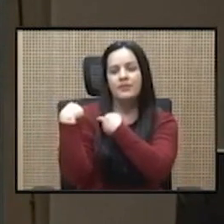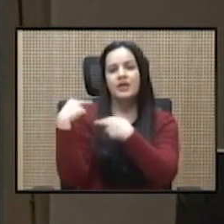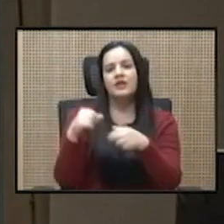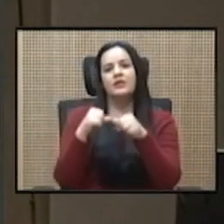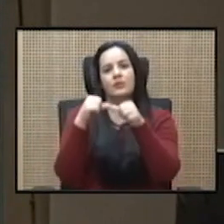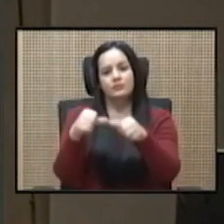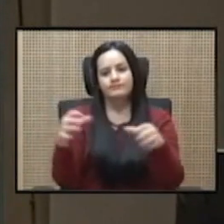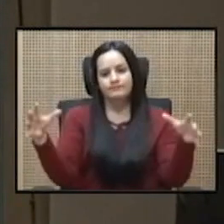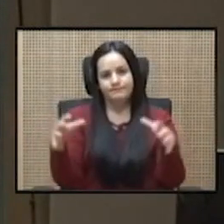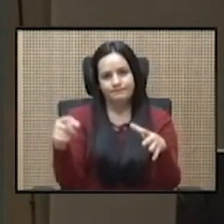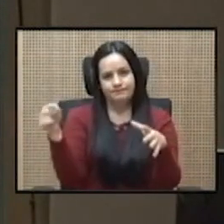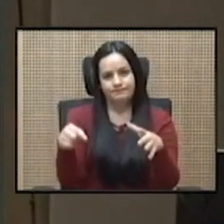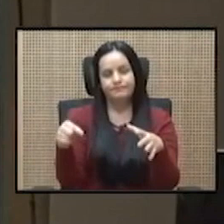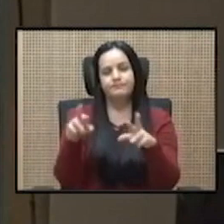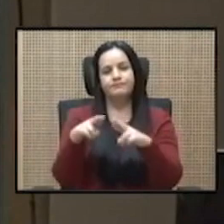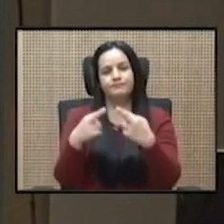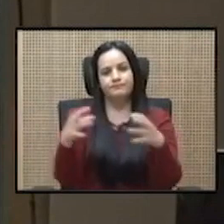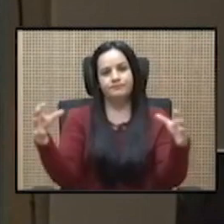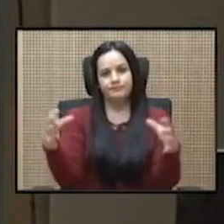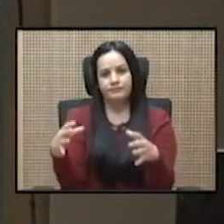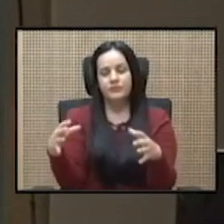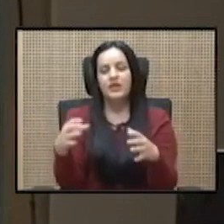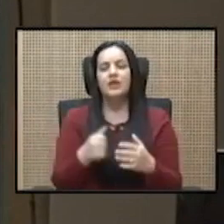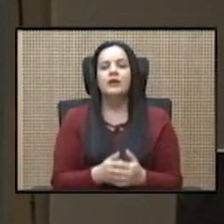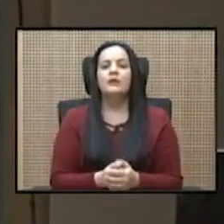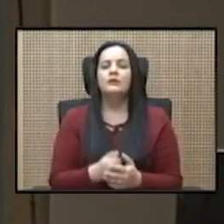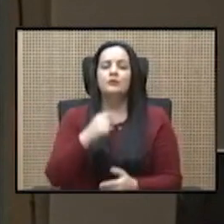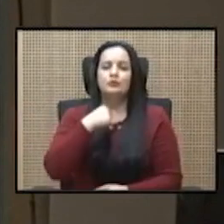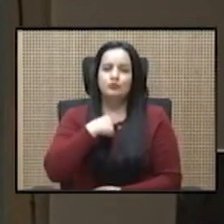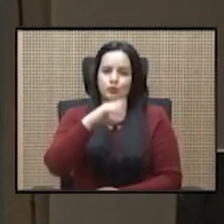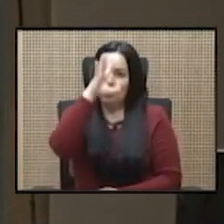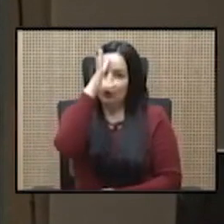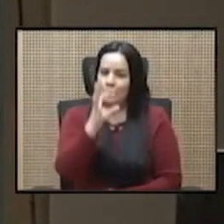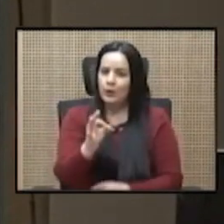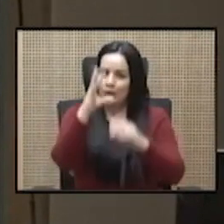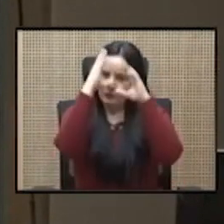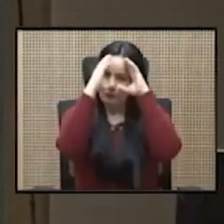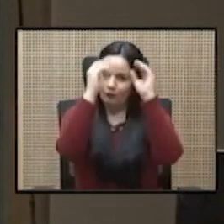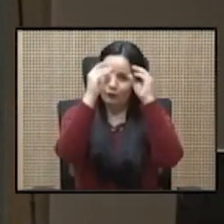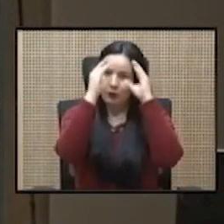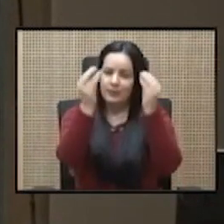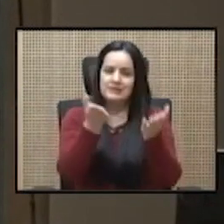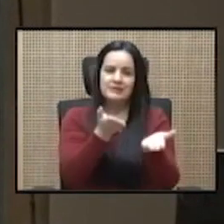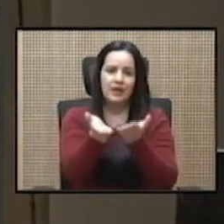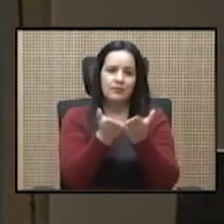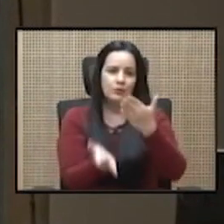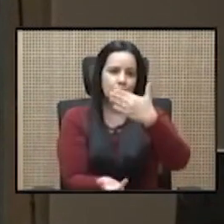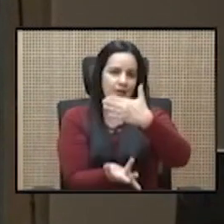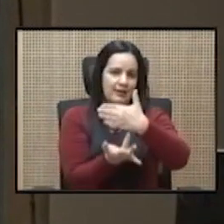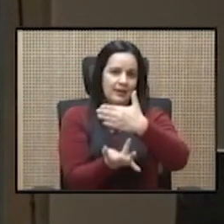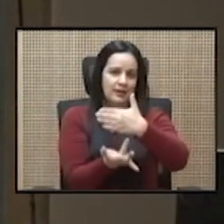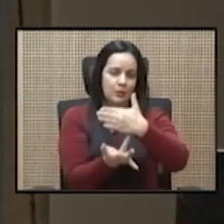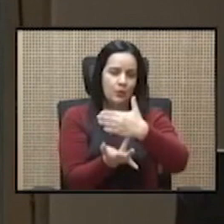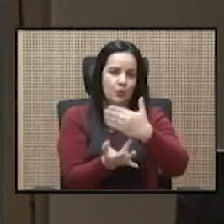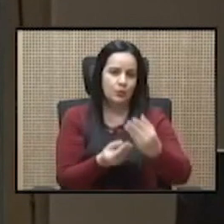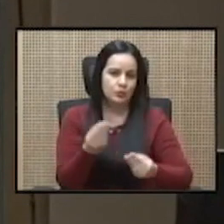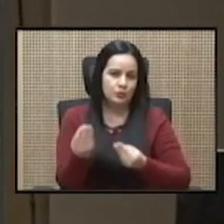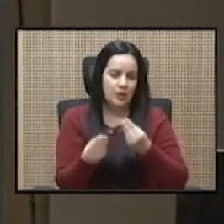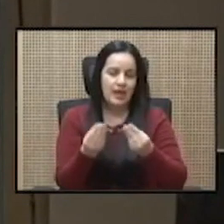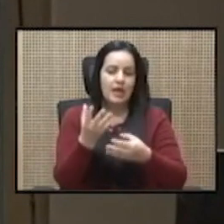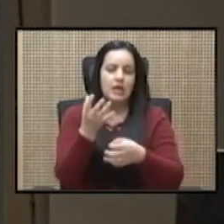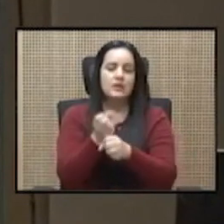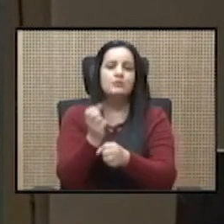audiencia. Yo creo que el informe de servicios técnicos generó